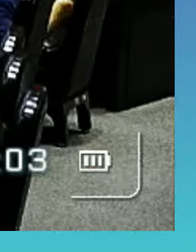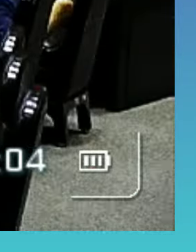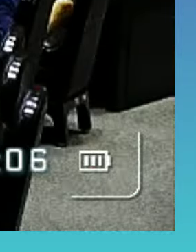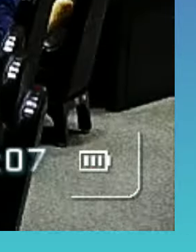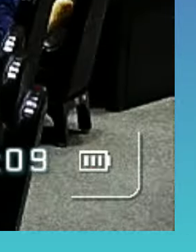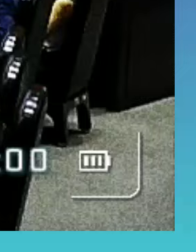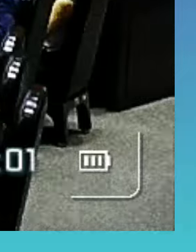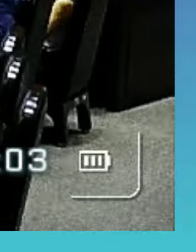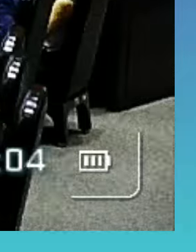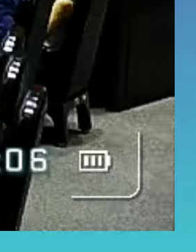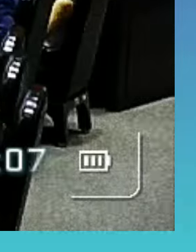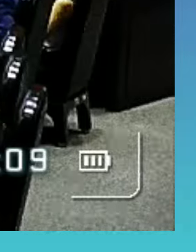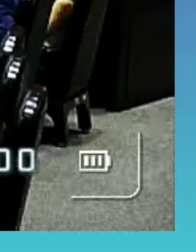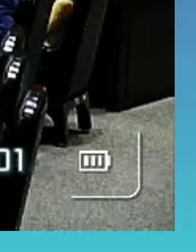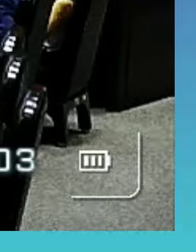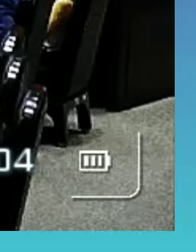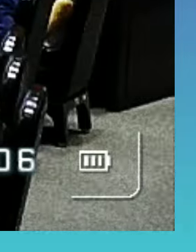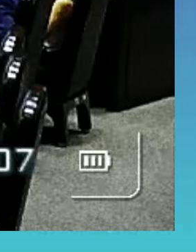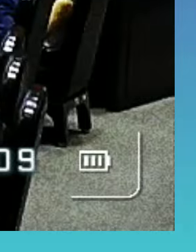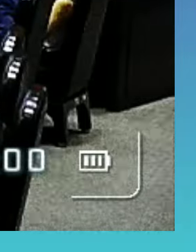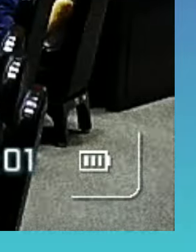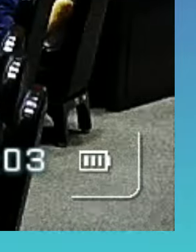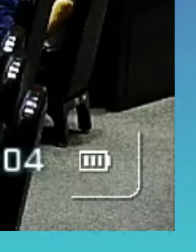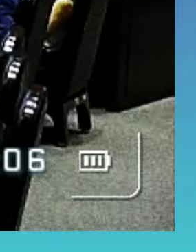son órganos competentes.